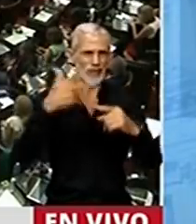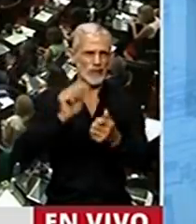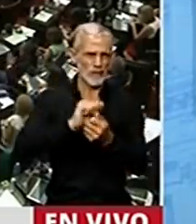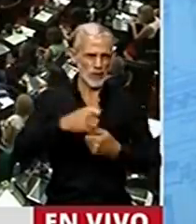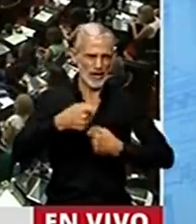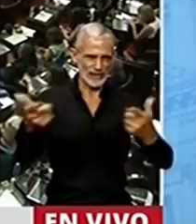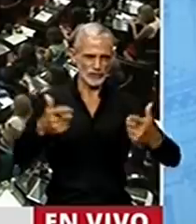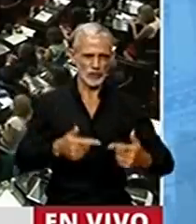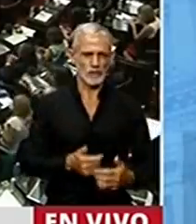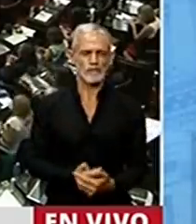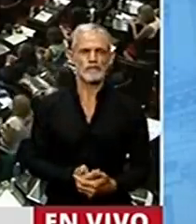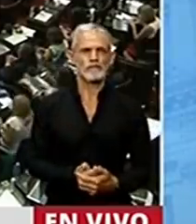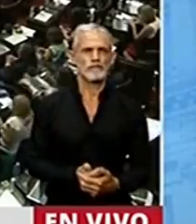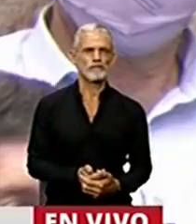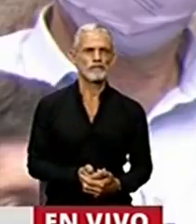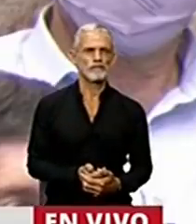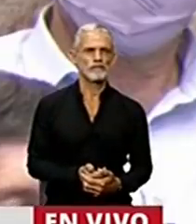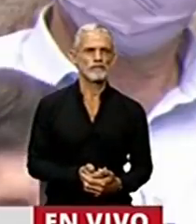publicación.